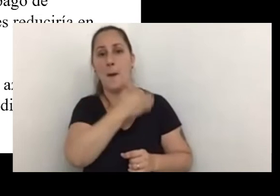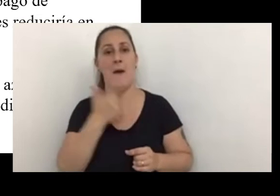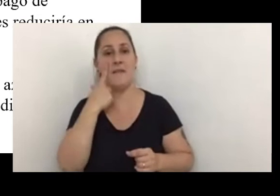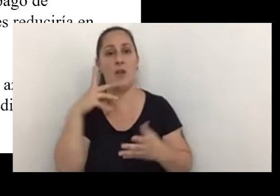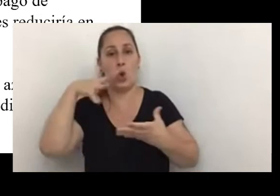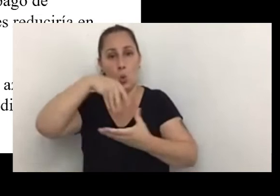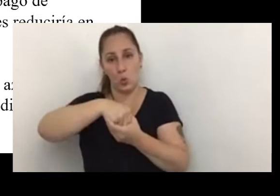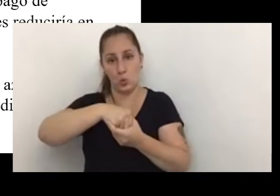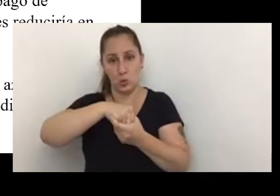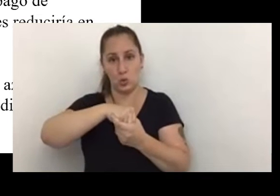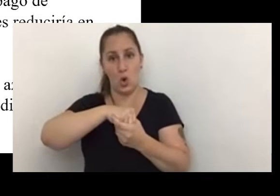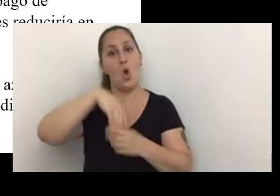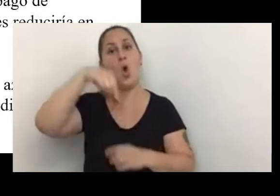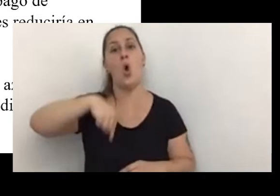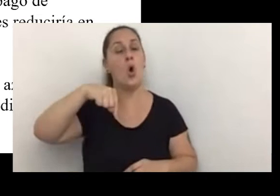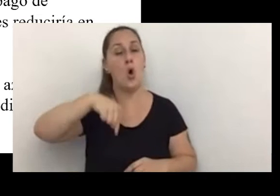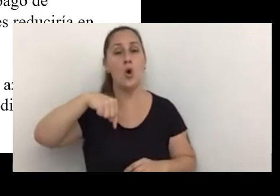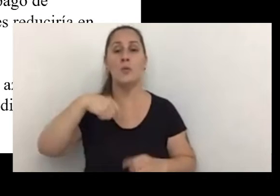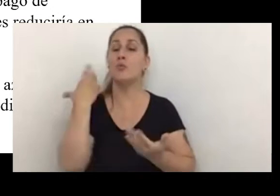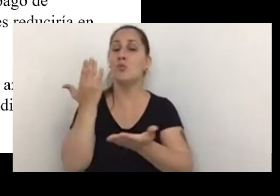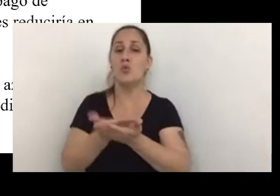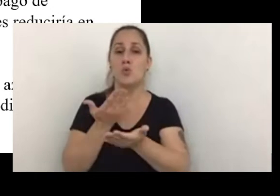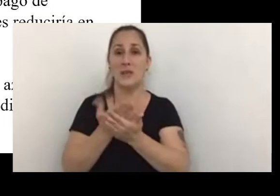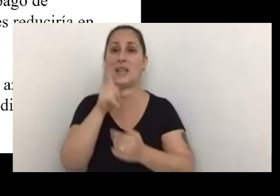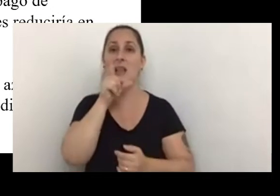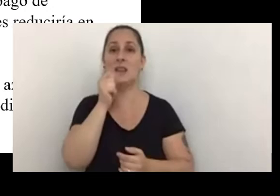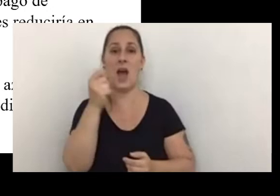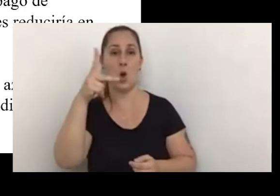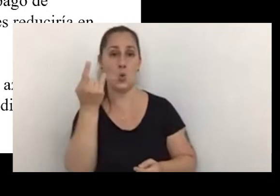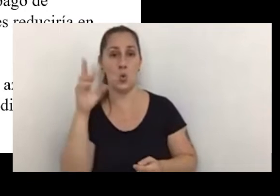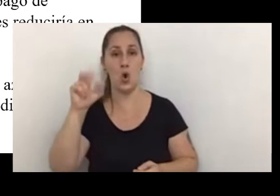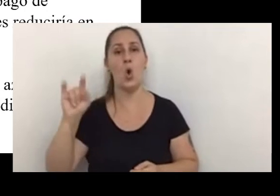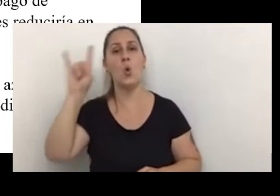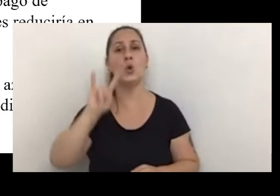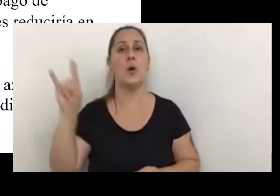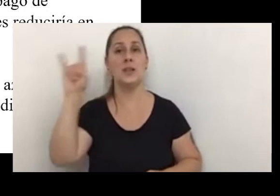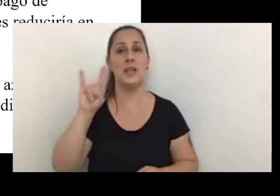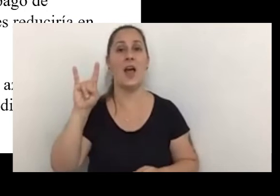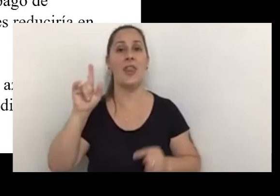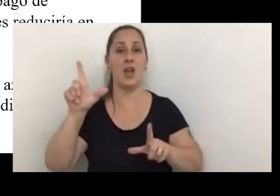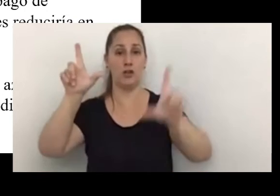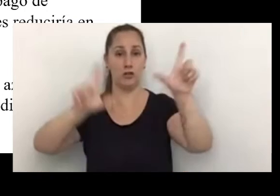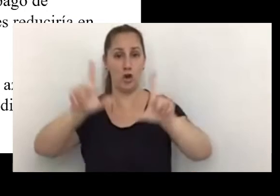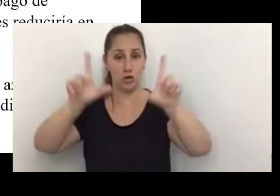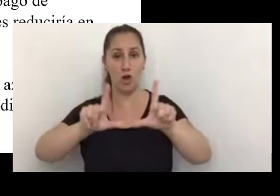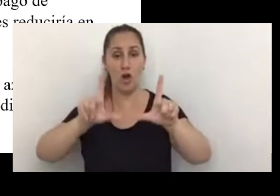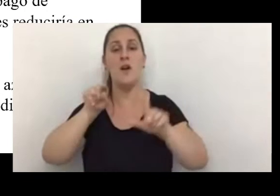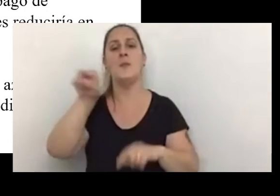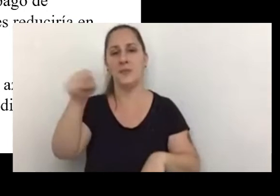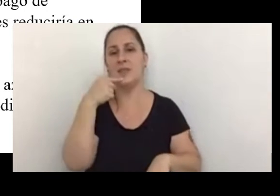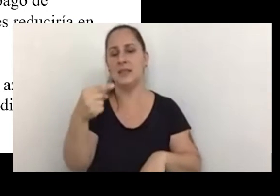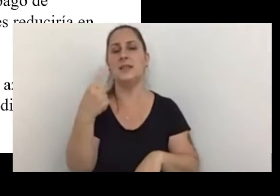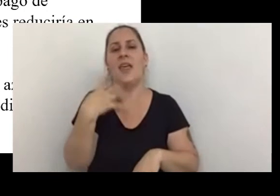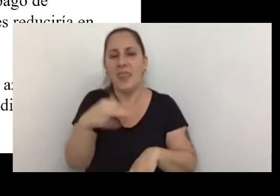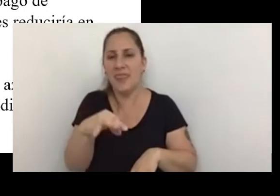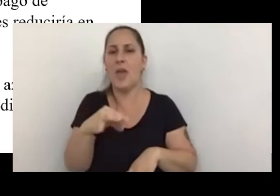contexto, hoy la propuesta de este economista de la Universidad de Tokio consiste en incrementar el